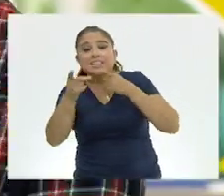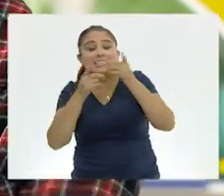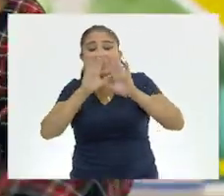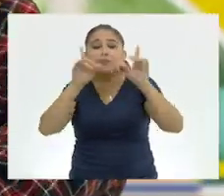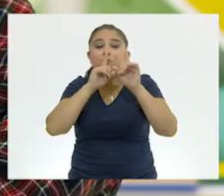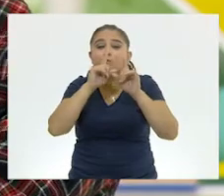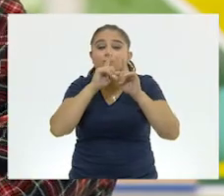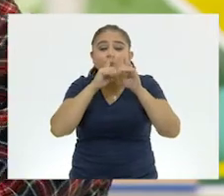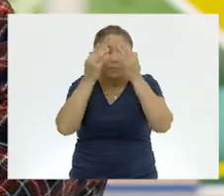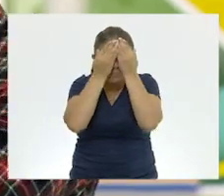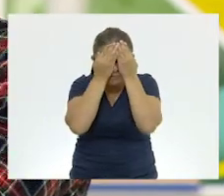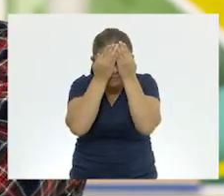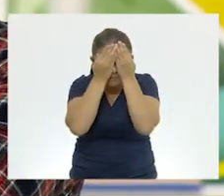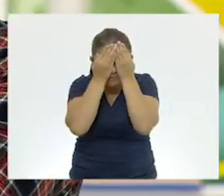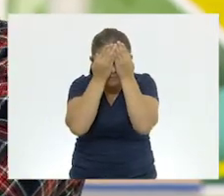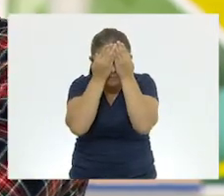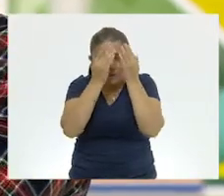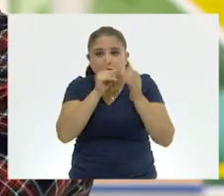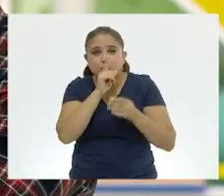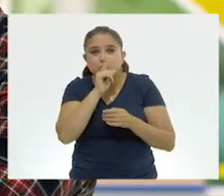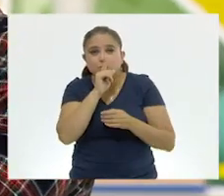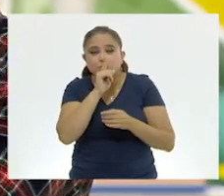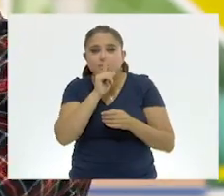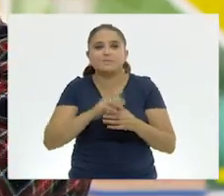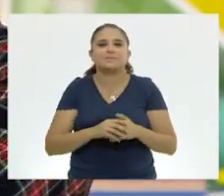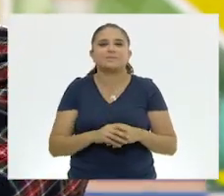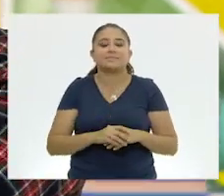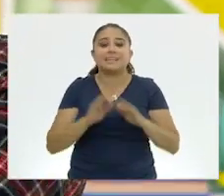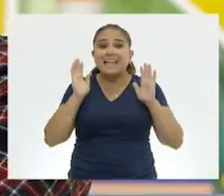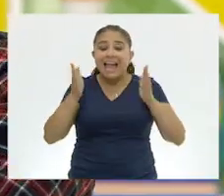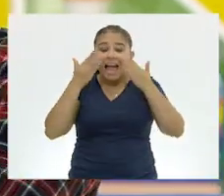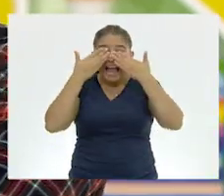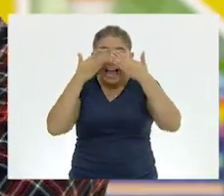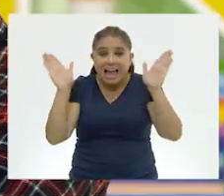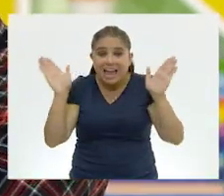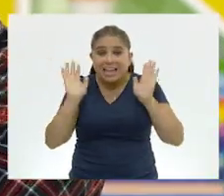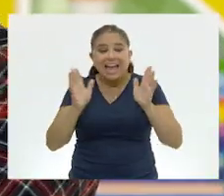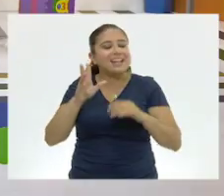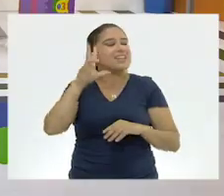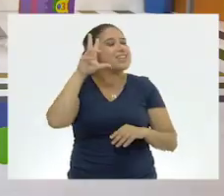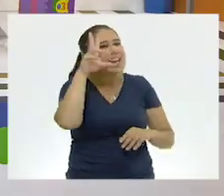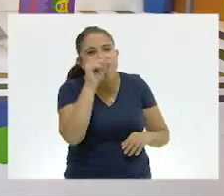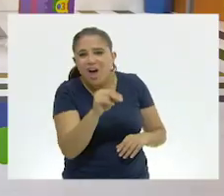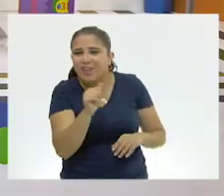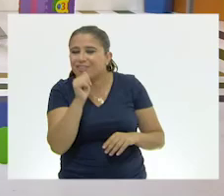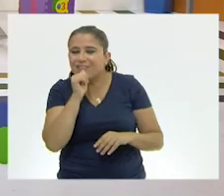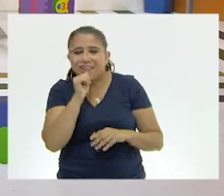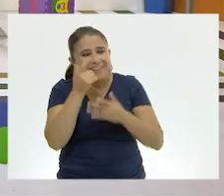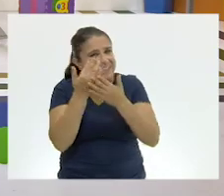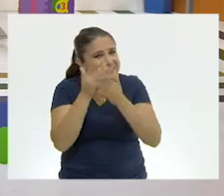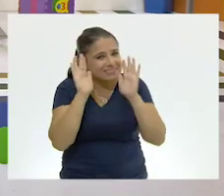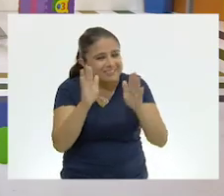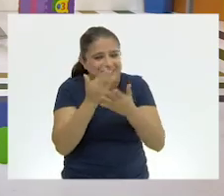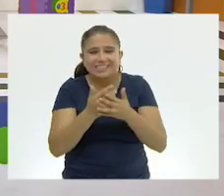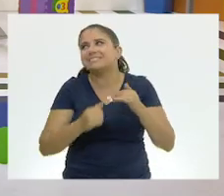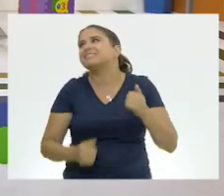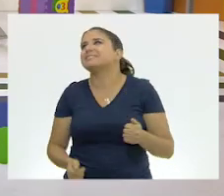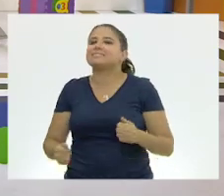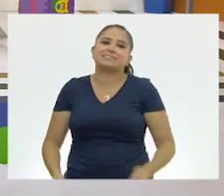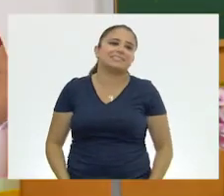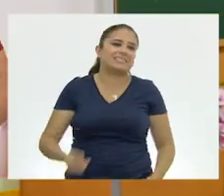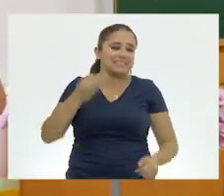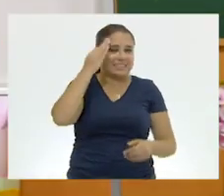digas. Tenemos que buscarlo nosotros. ¿Ya puedo abrir los ojos? ¿Ya? No, todavía no. ¡Uy, es mucho tiempo! Dios